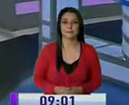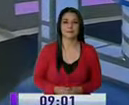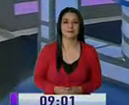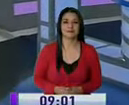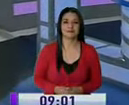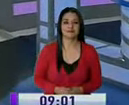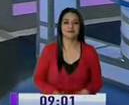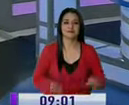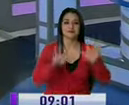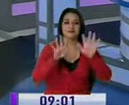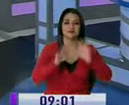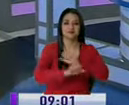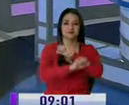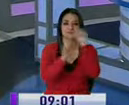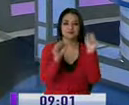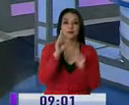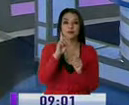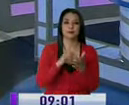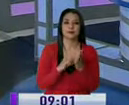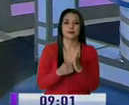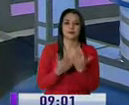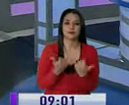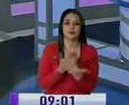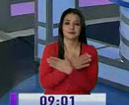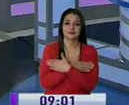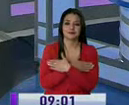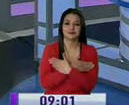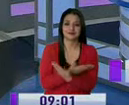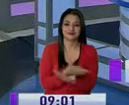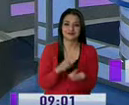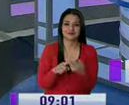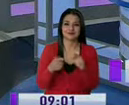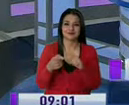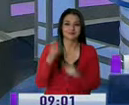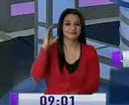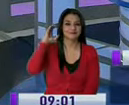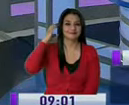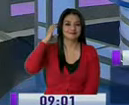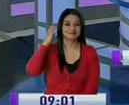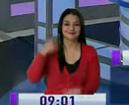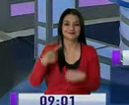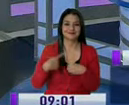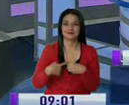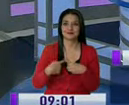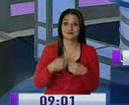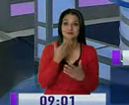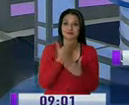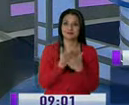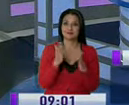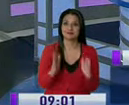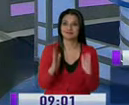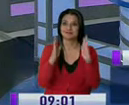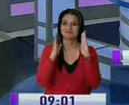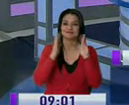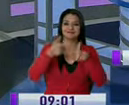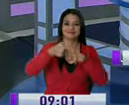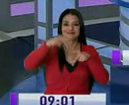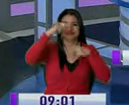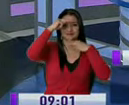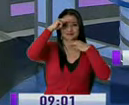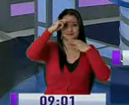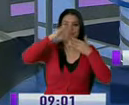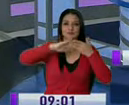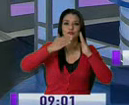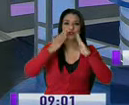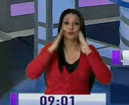Ya son las 9:01 de la mañana y es momento de saludar a todos nuestros amigos de Radio Quito que nos escuchan en este el primer noticiero de la comunidad a través